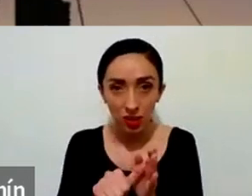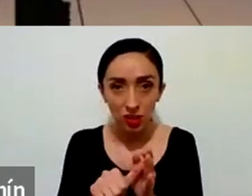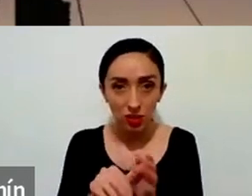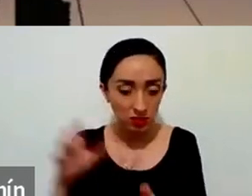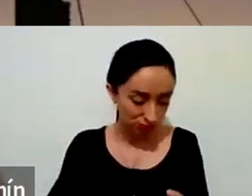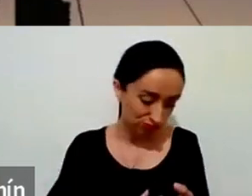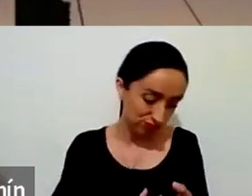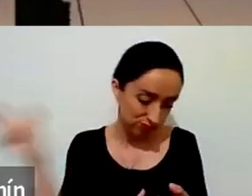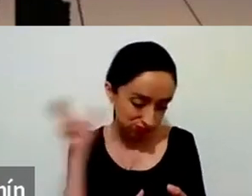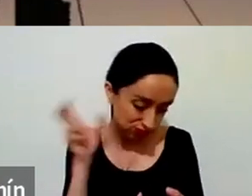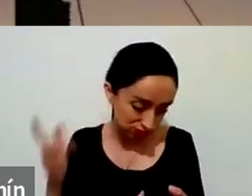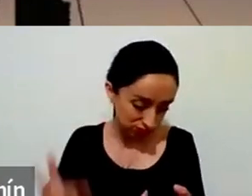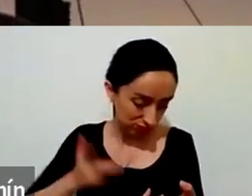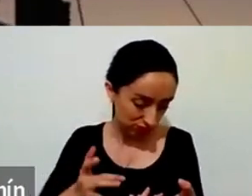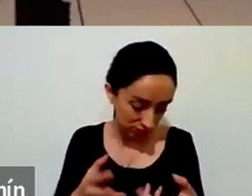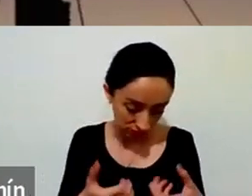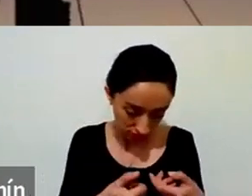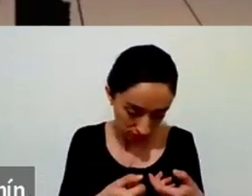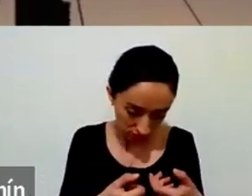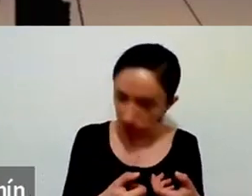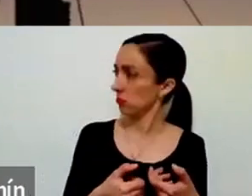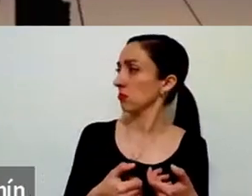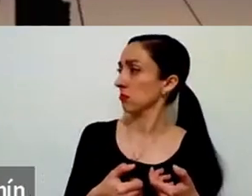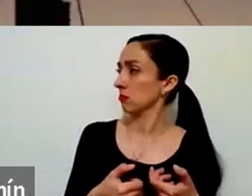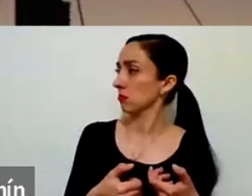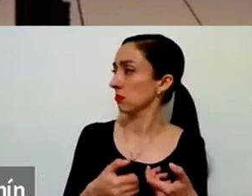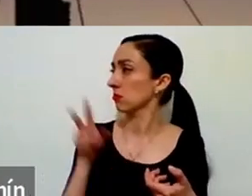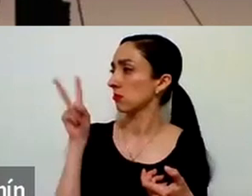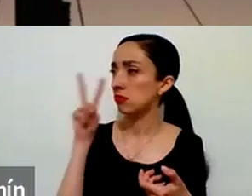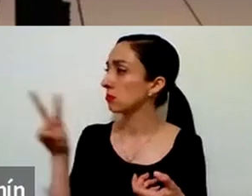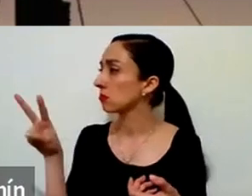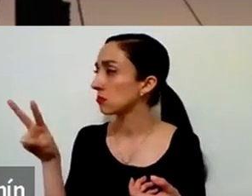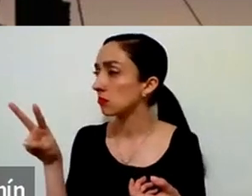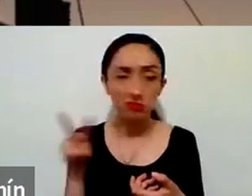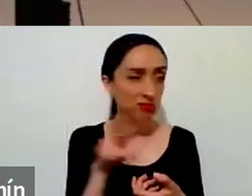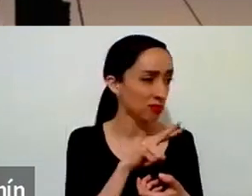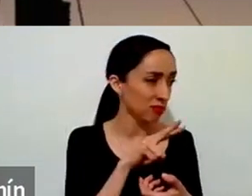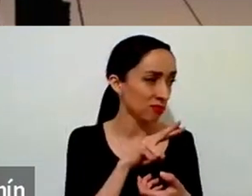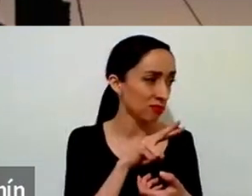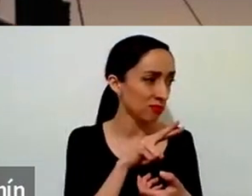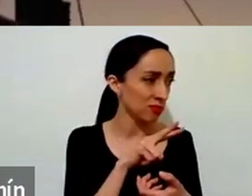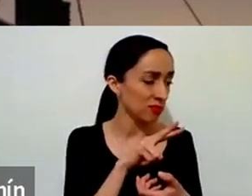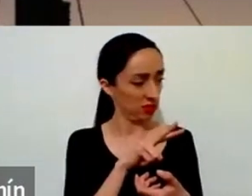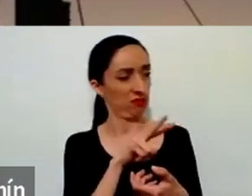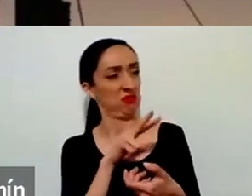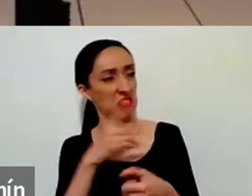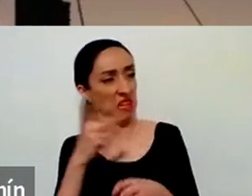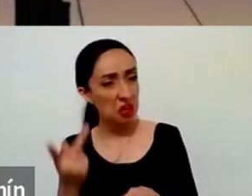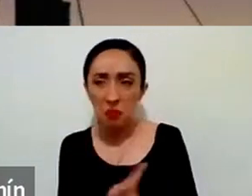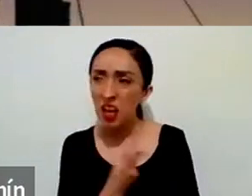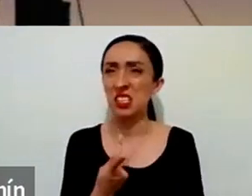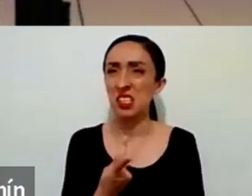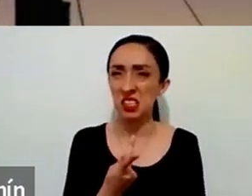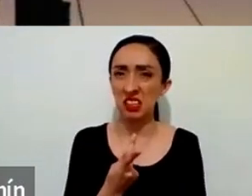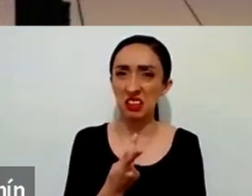ese ruido nos alerta y a veces nos da curiosidad de querer saber lo